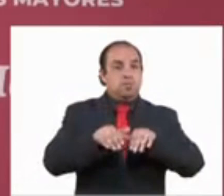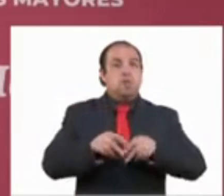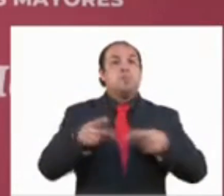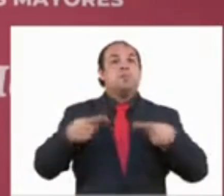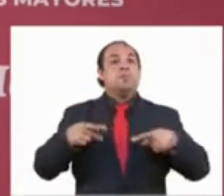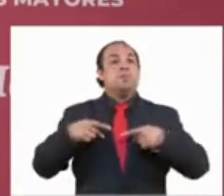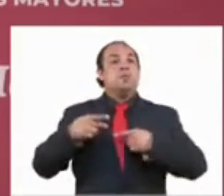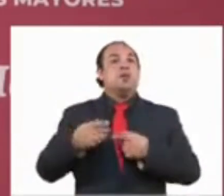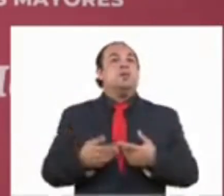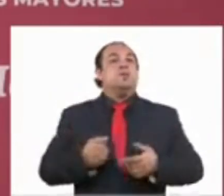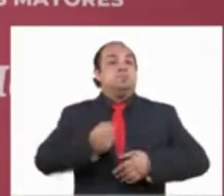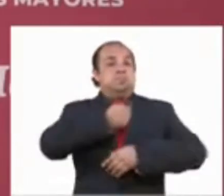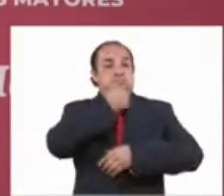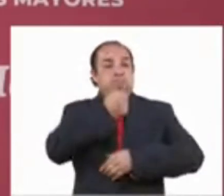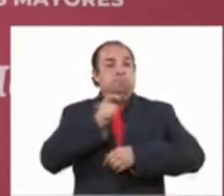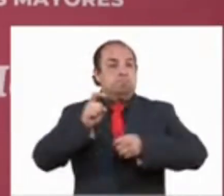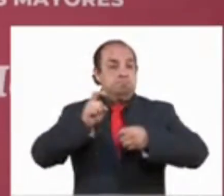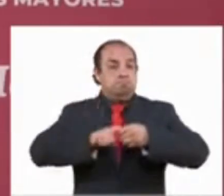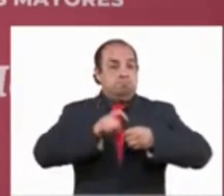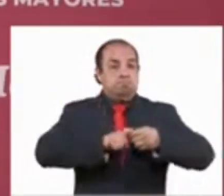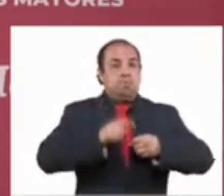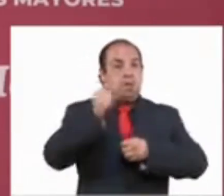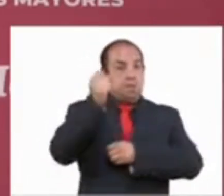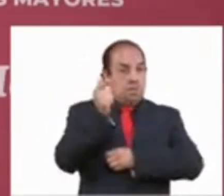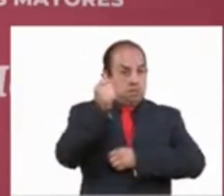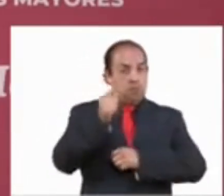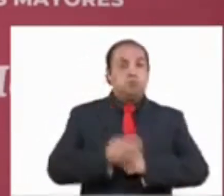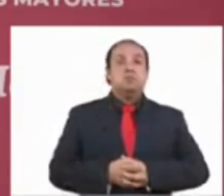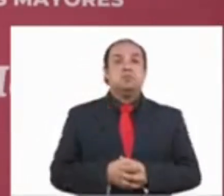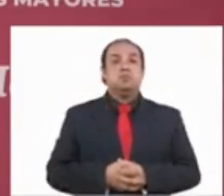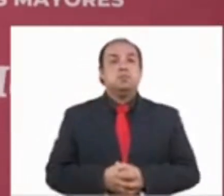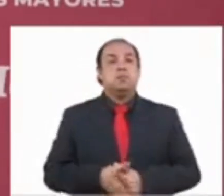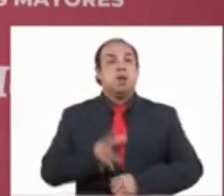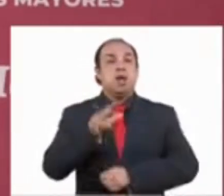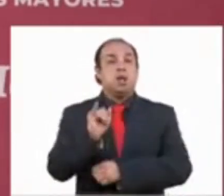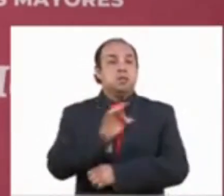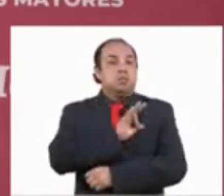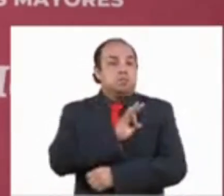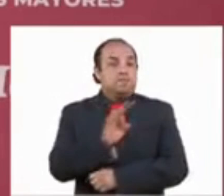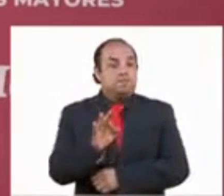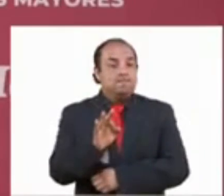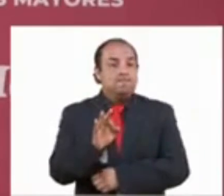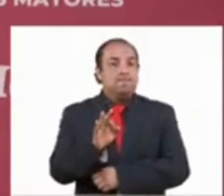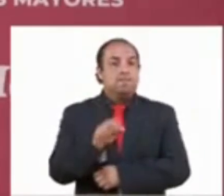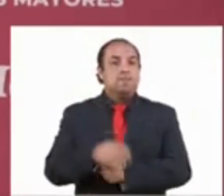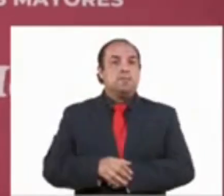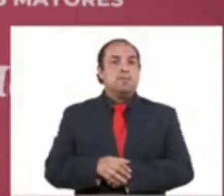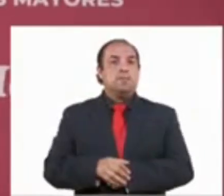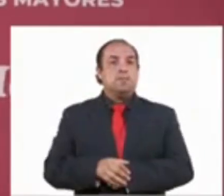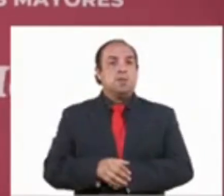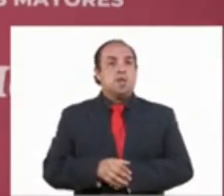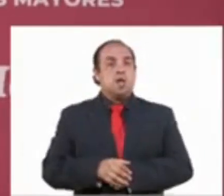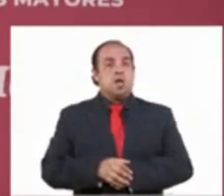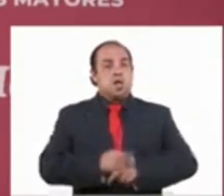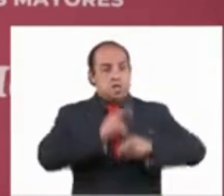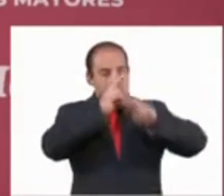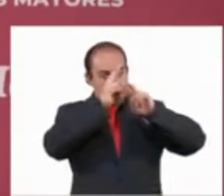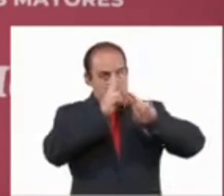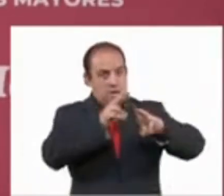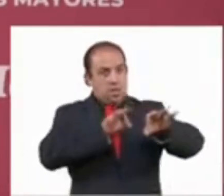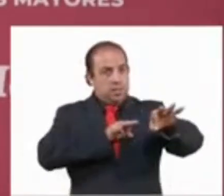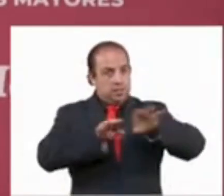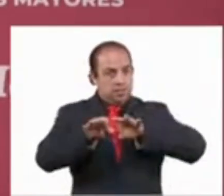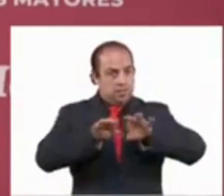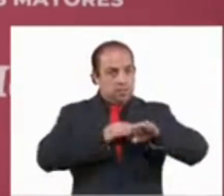mayores a esta pensión y de esta manera poder compensar y reconocer el trabajo de